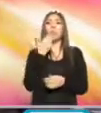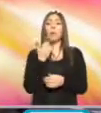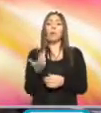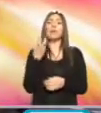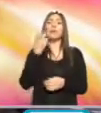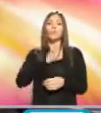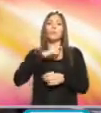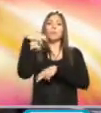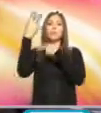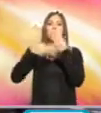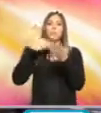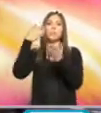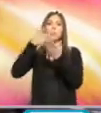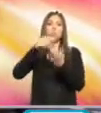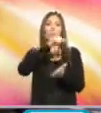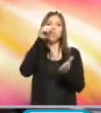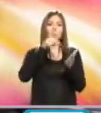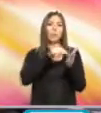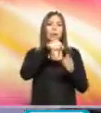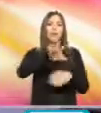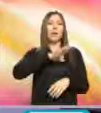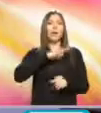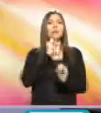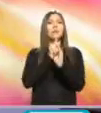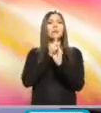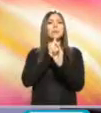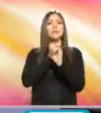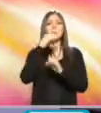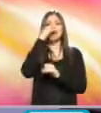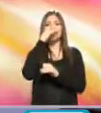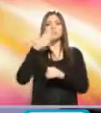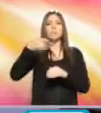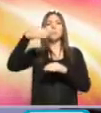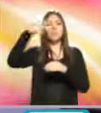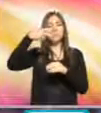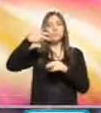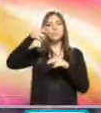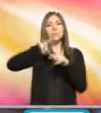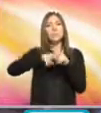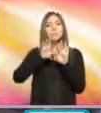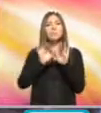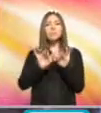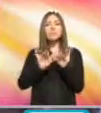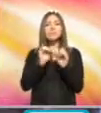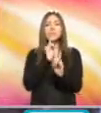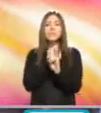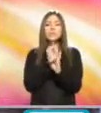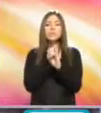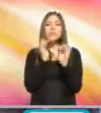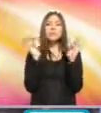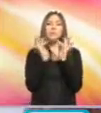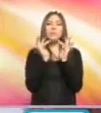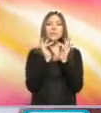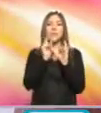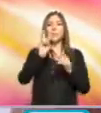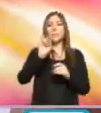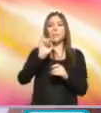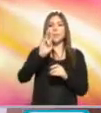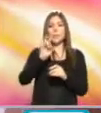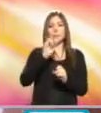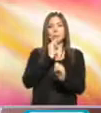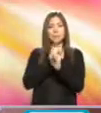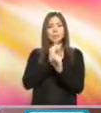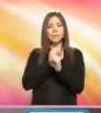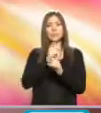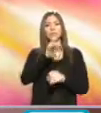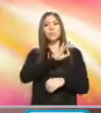a estos lugares que tienen internet gratuito, entrar a Vive en línea y pueden lograr concluir Vive en línea